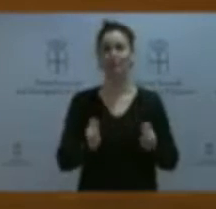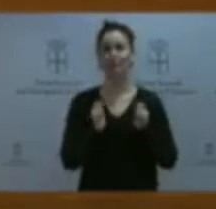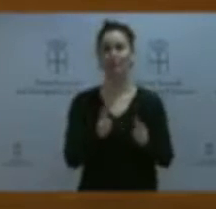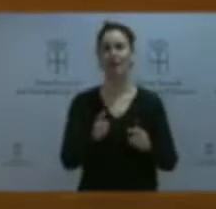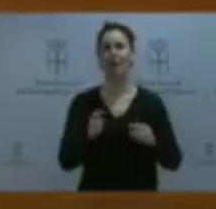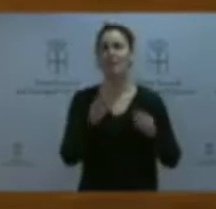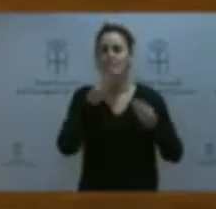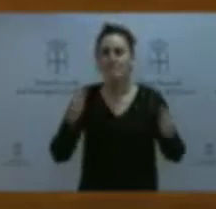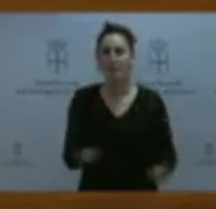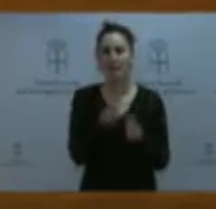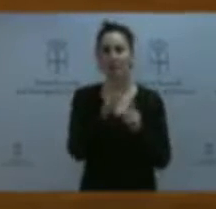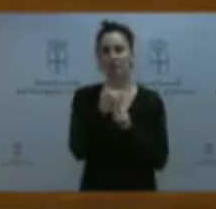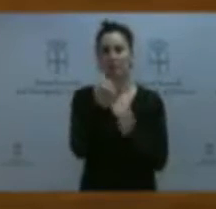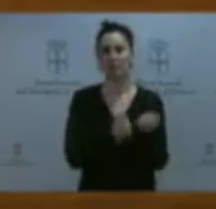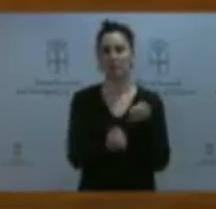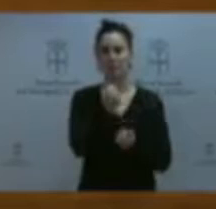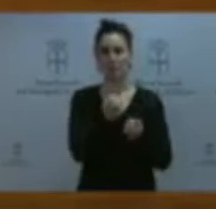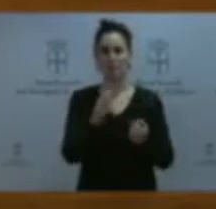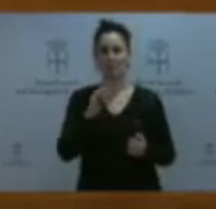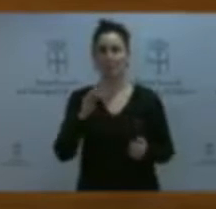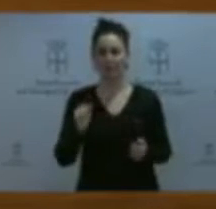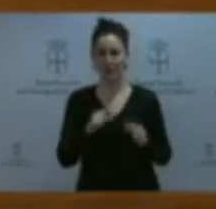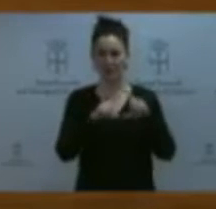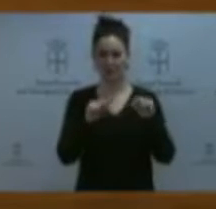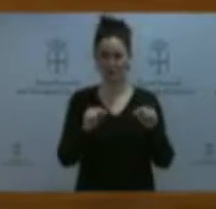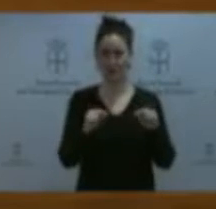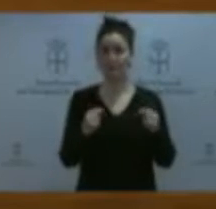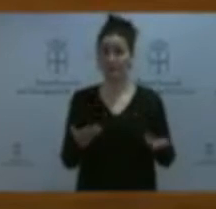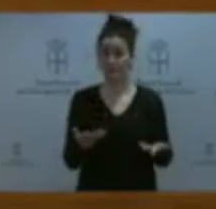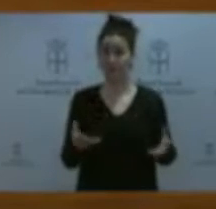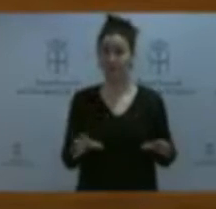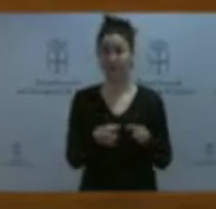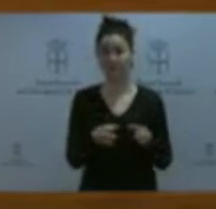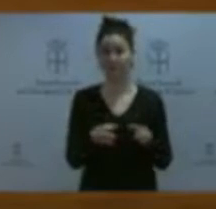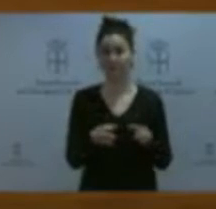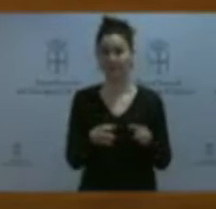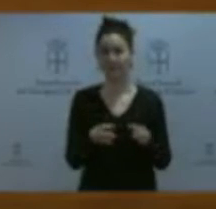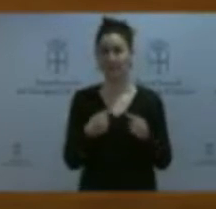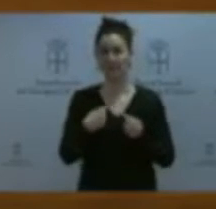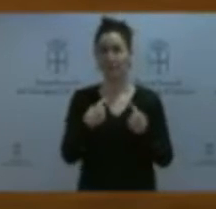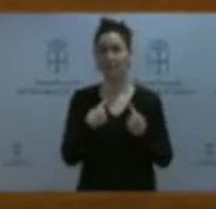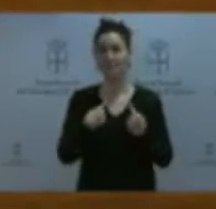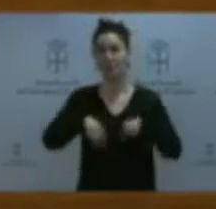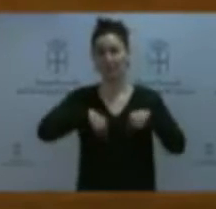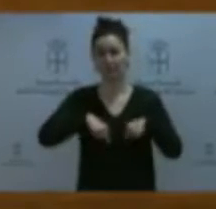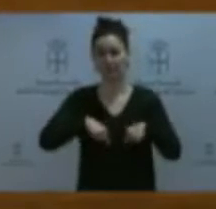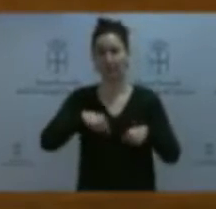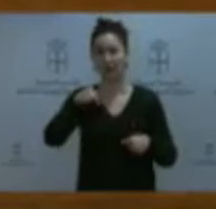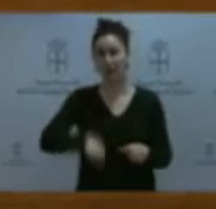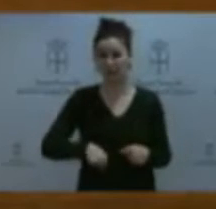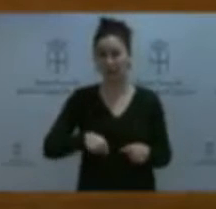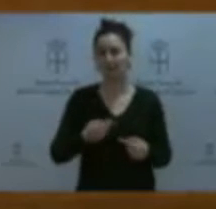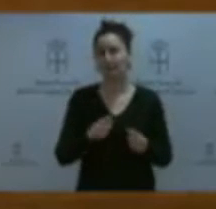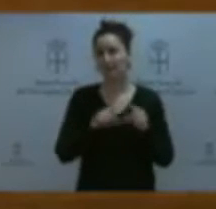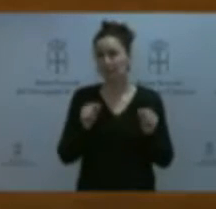Consorcio de Transportes de Asturias y el conjunto del sistema de movilidad asturiano, y que entre todos pues podamos entrar